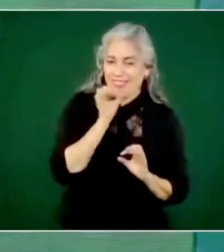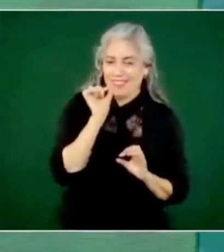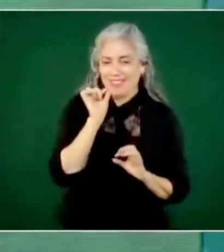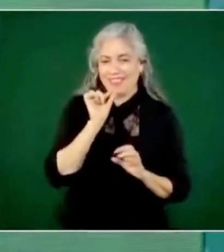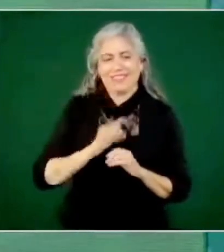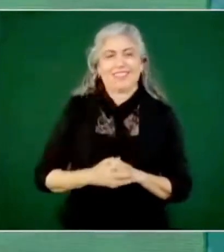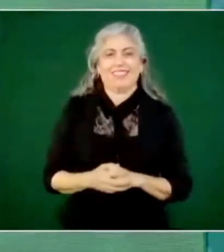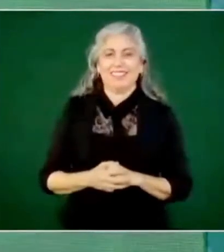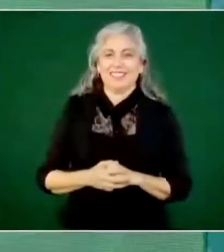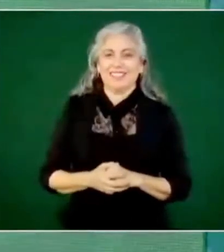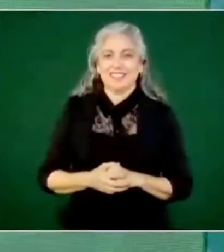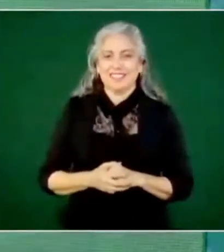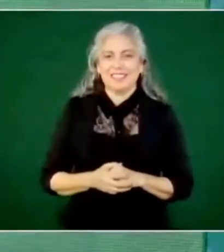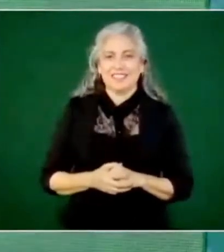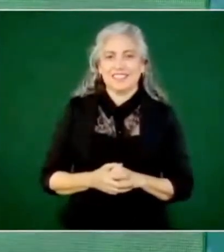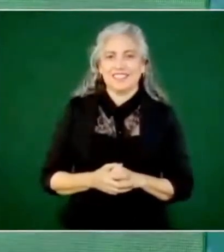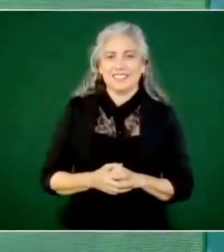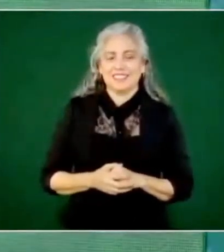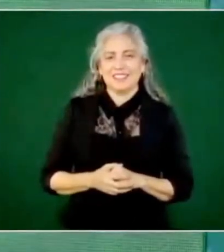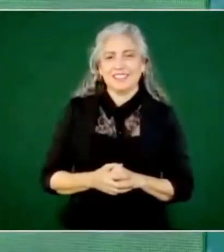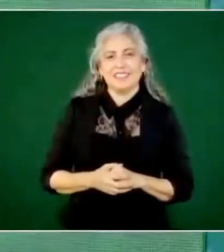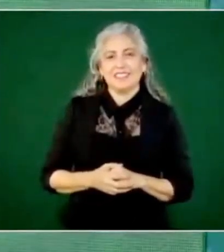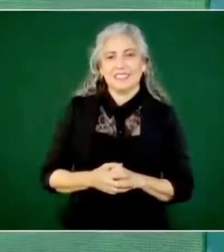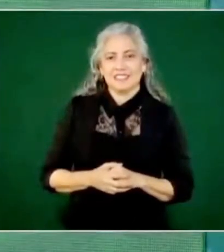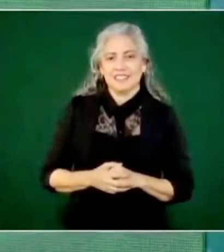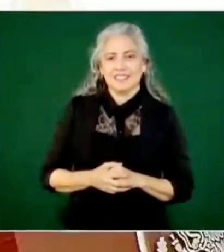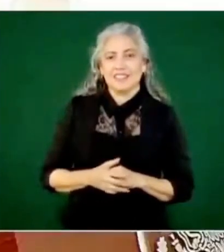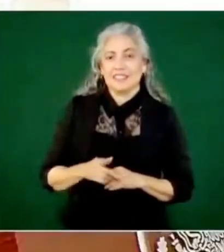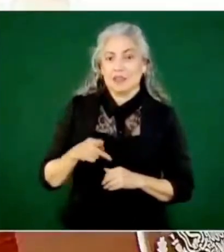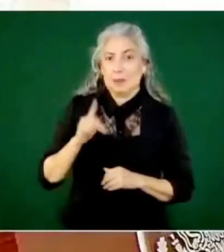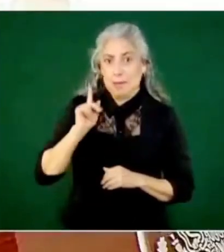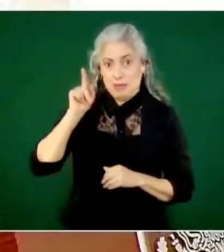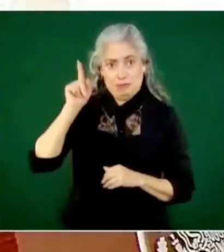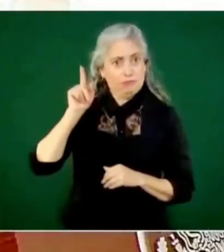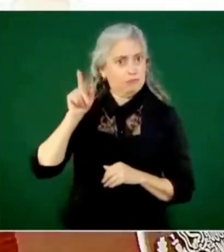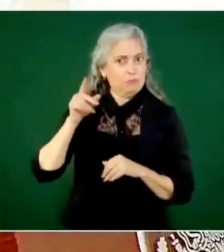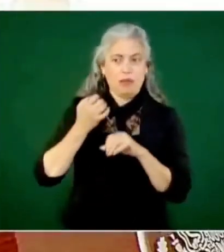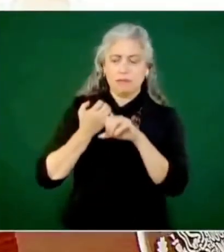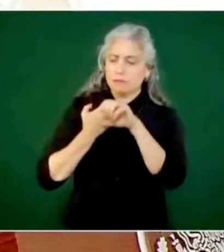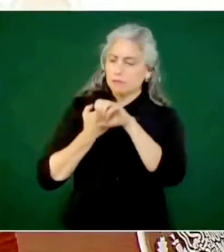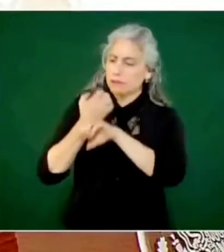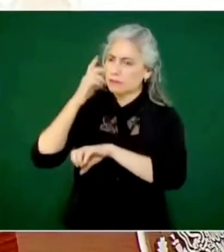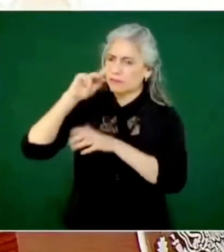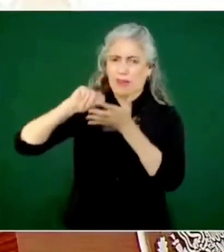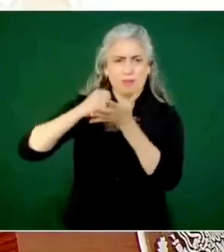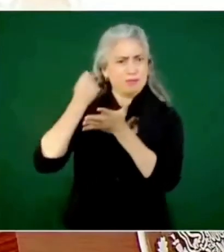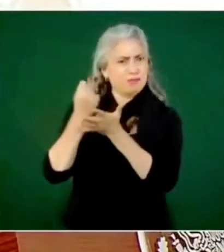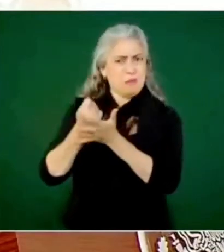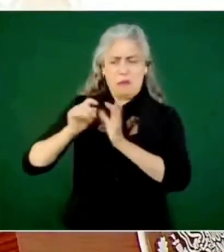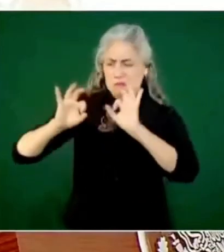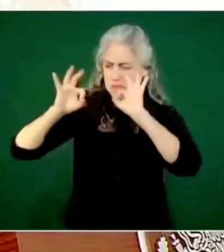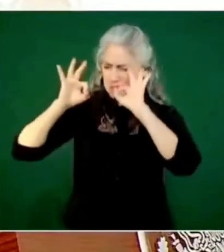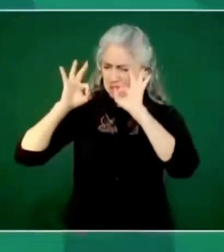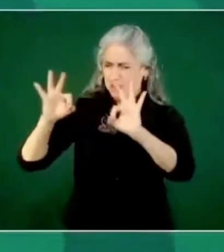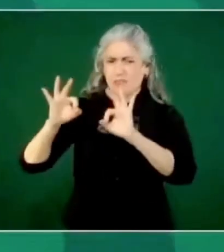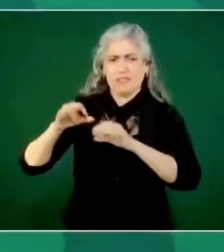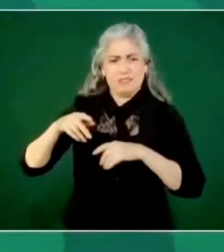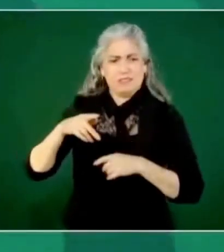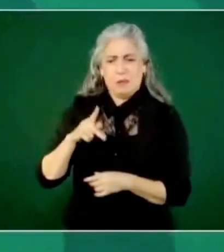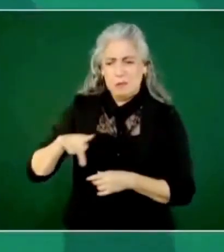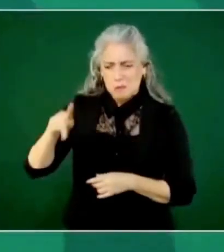Pero ese es un gran estado, un pueblo bueno, un pueblo trabajador,